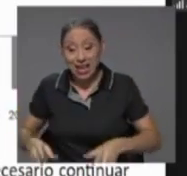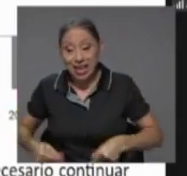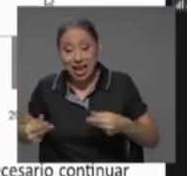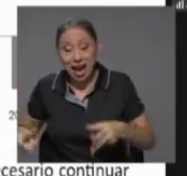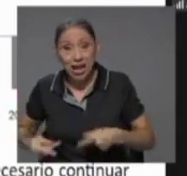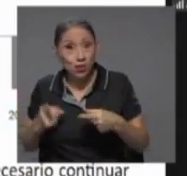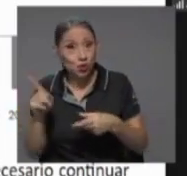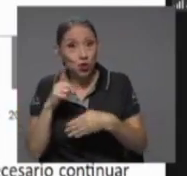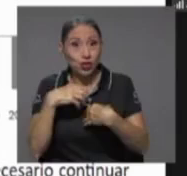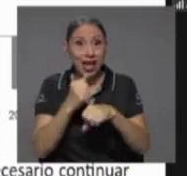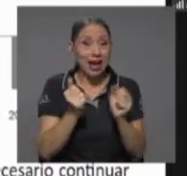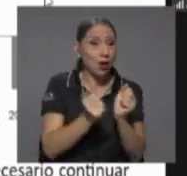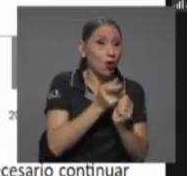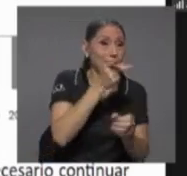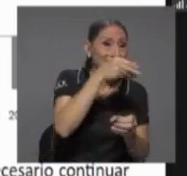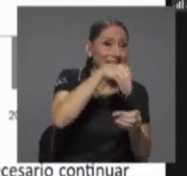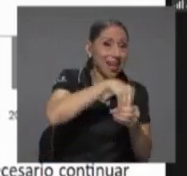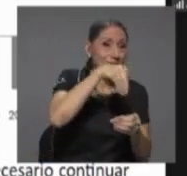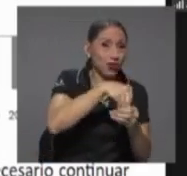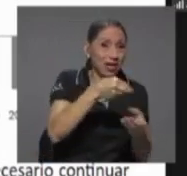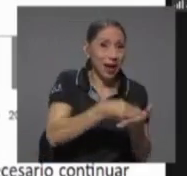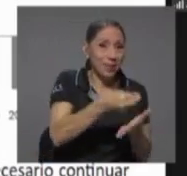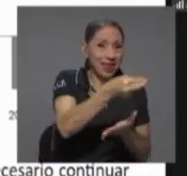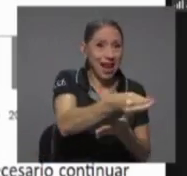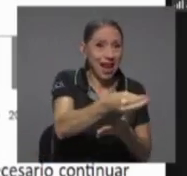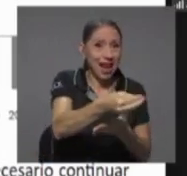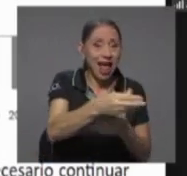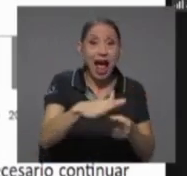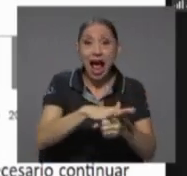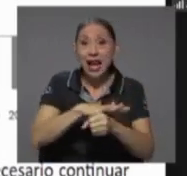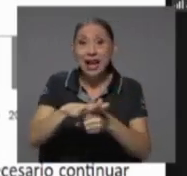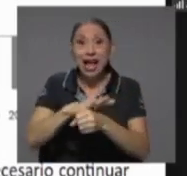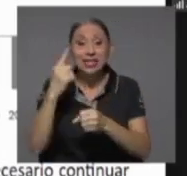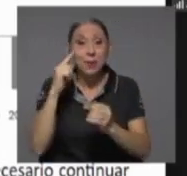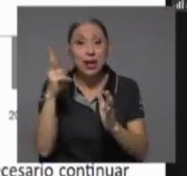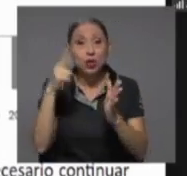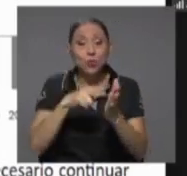capital, alcanza para el ejercicio 2022 un